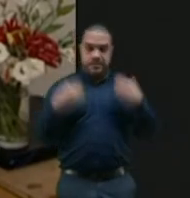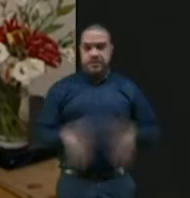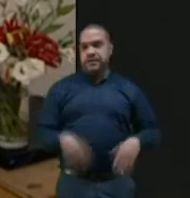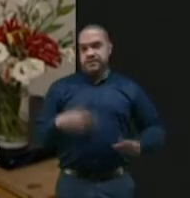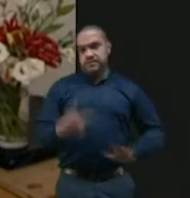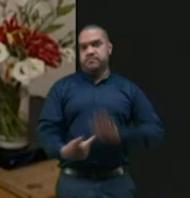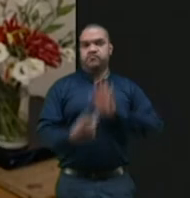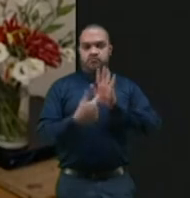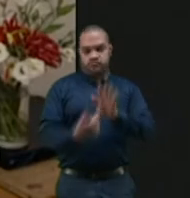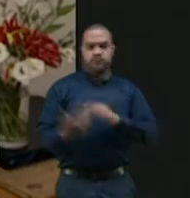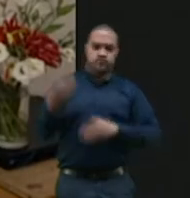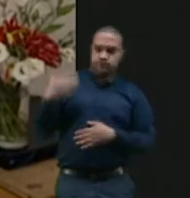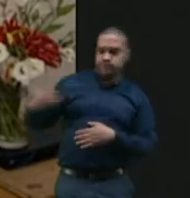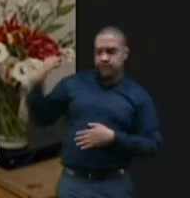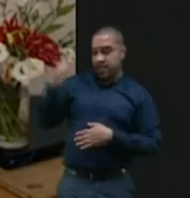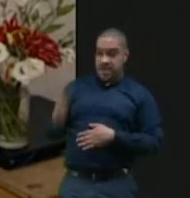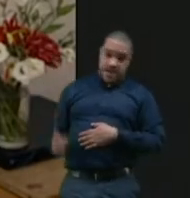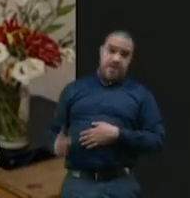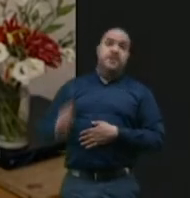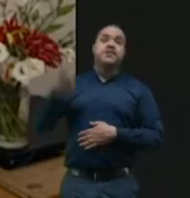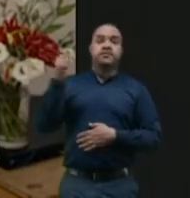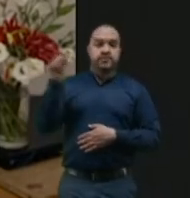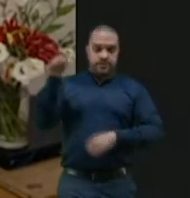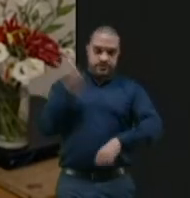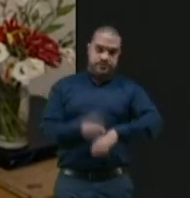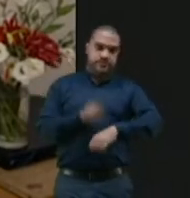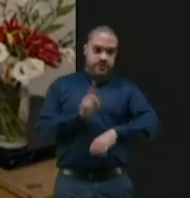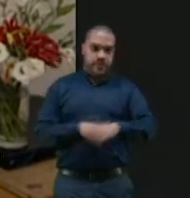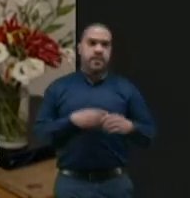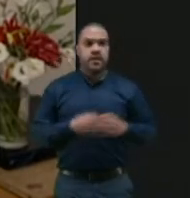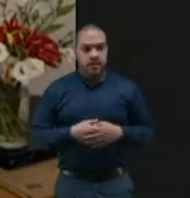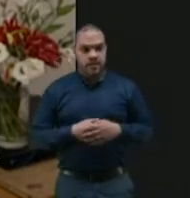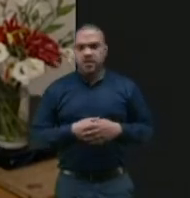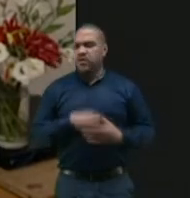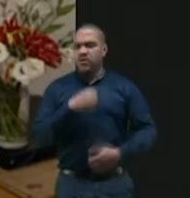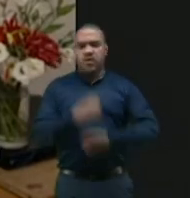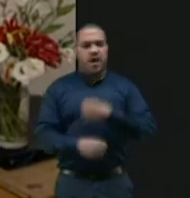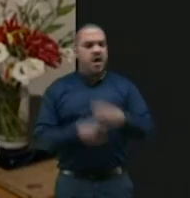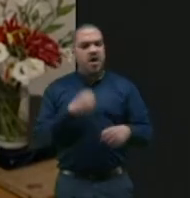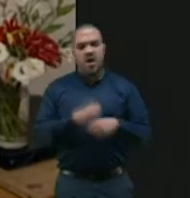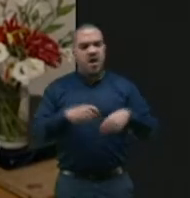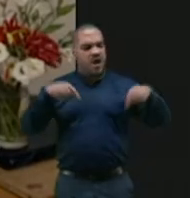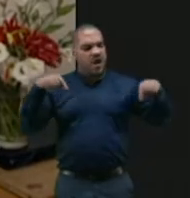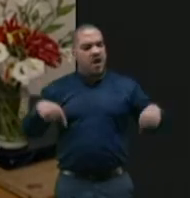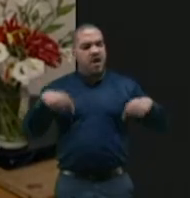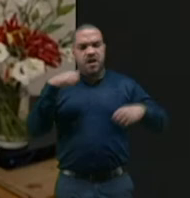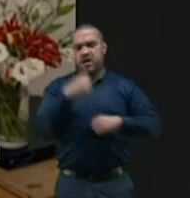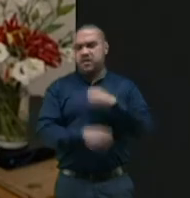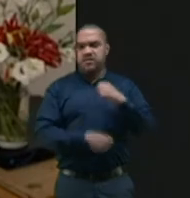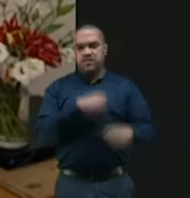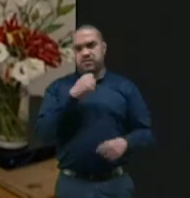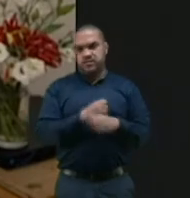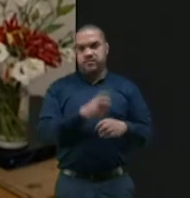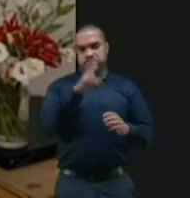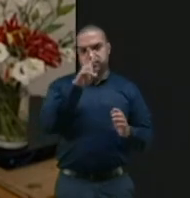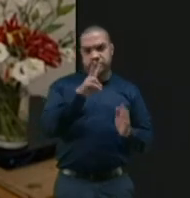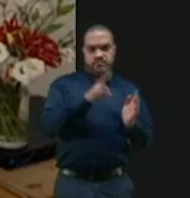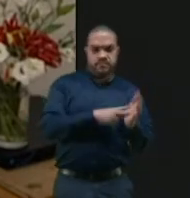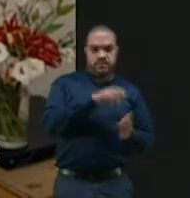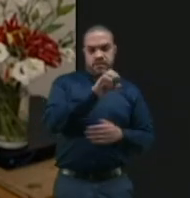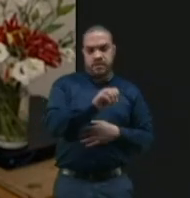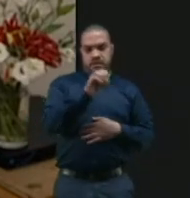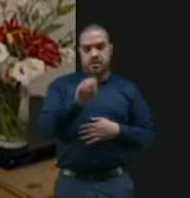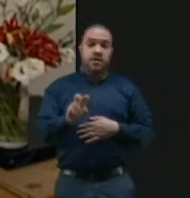del tiempo y reapareciera acá en el 2007 y les dijera a ustedes, esto es lo que vamos a estar